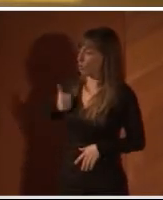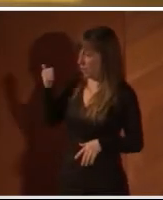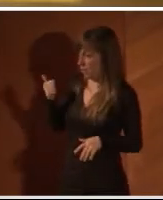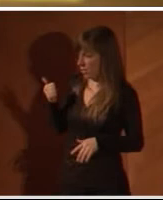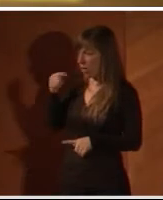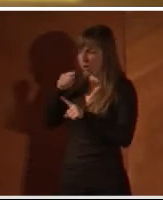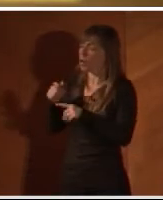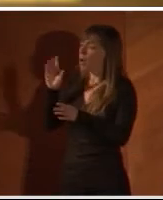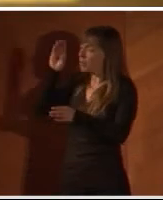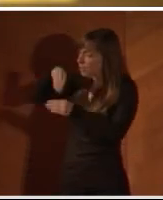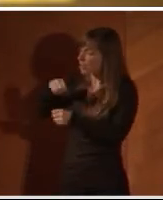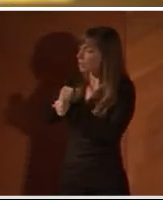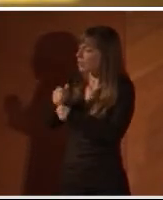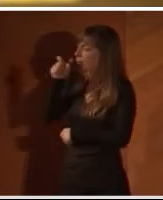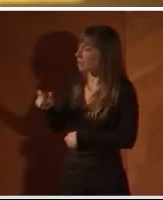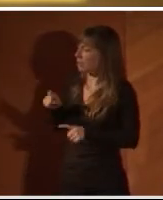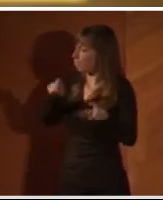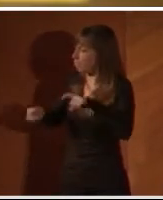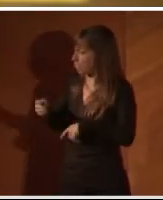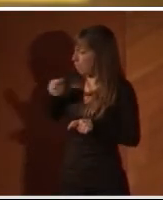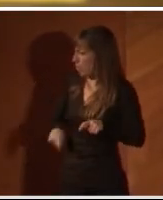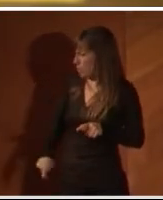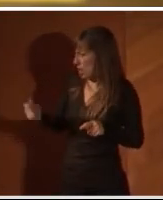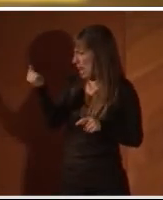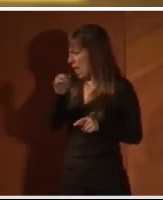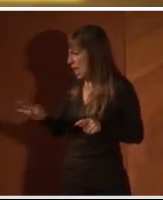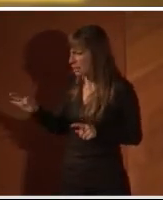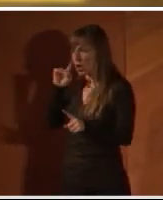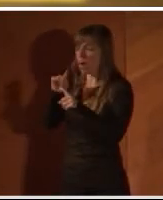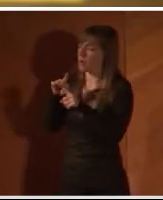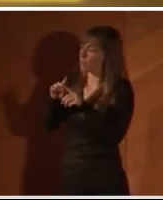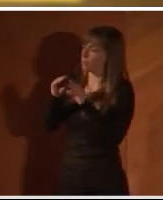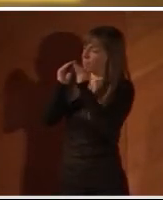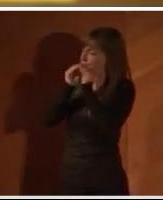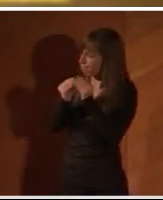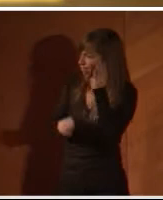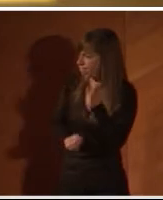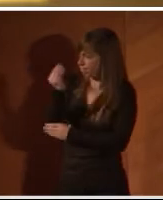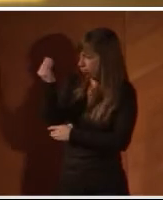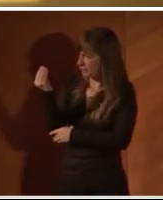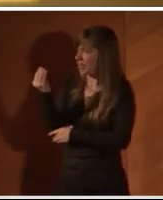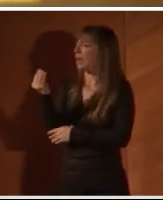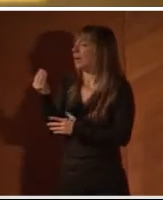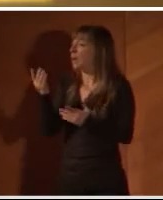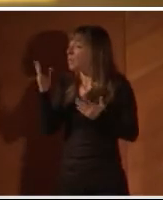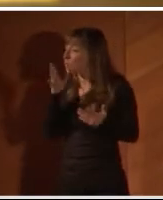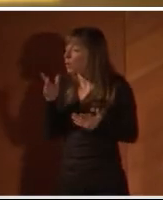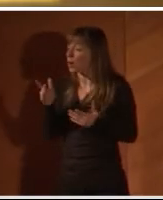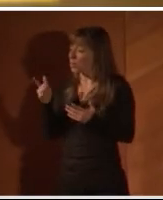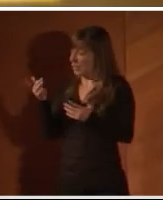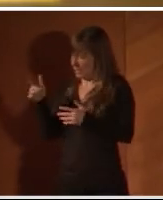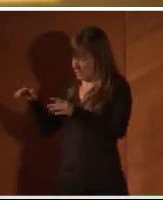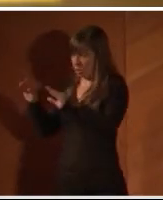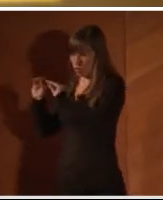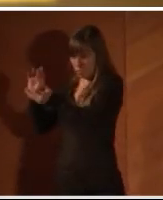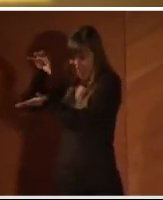informáticos especializados en herramientas de participación, en este caso en la herramienta de Decide Madrid, a iniciativa del Ayuntamiento de Madrid, que permite a los ayuntamientos que